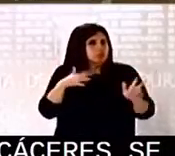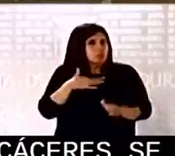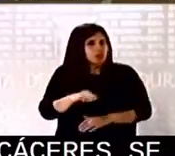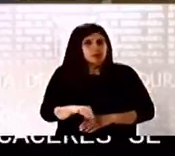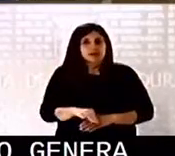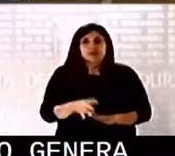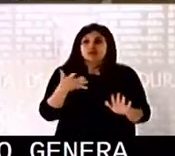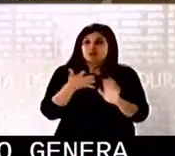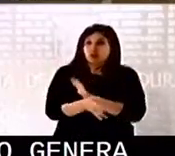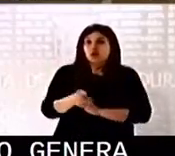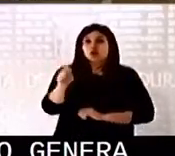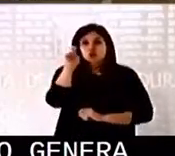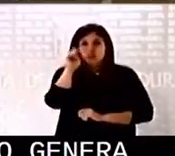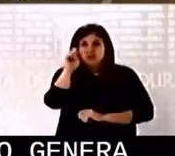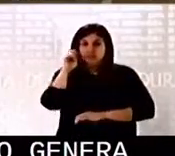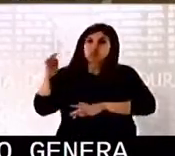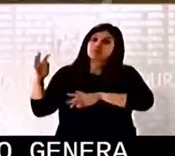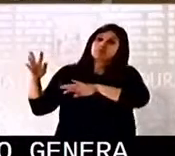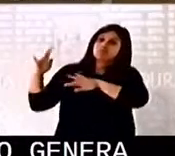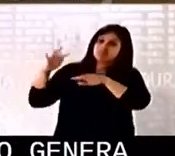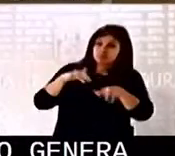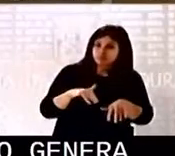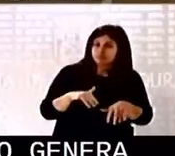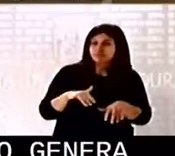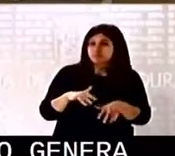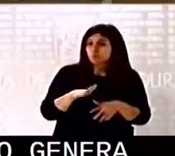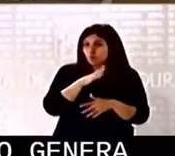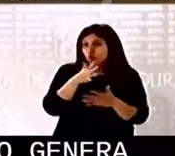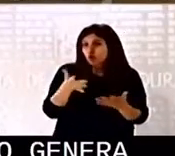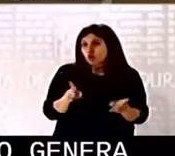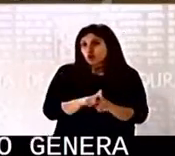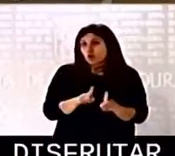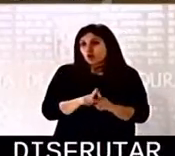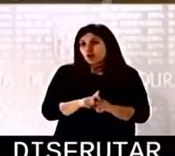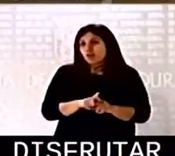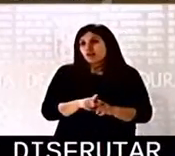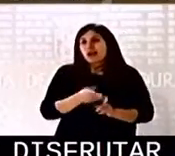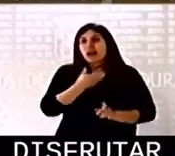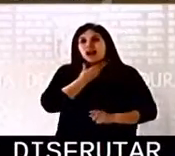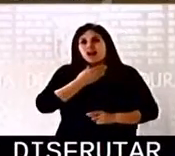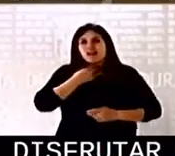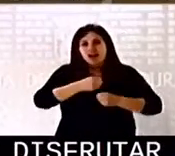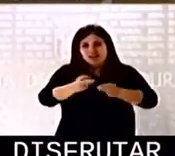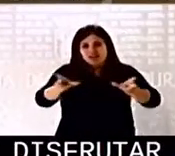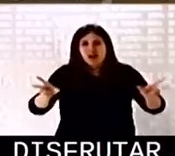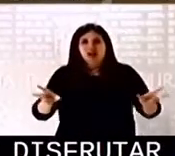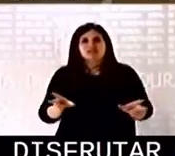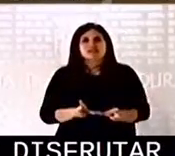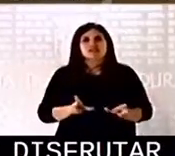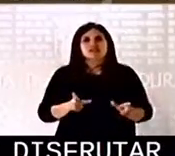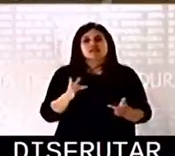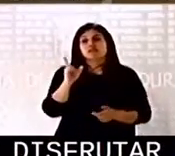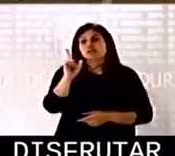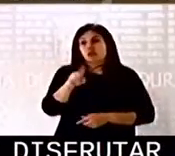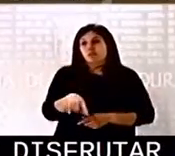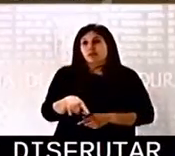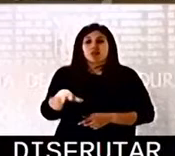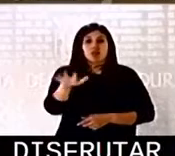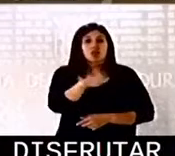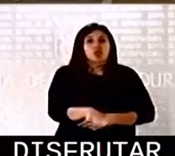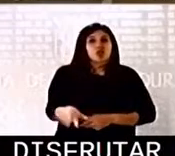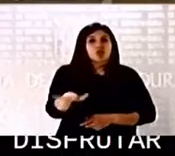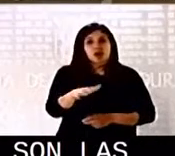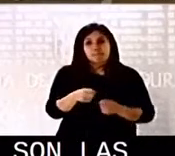turismo, porque evidentemente el disfrutar de las gargantas, el disfrutar de todo lo que son las